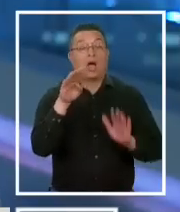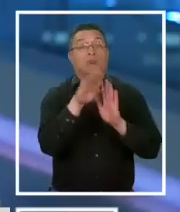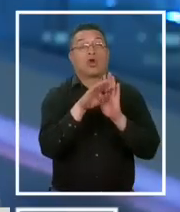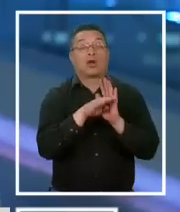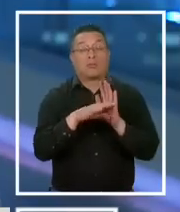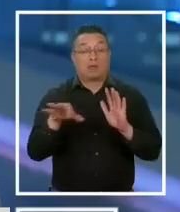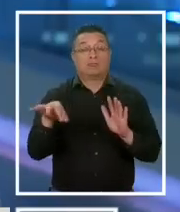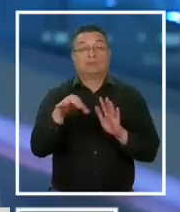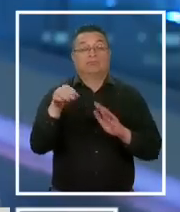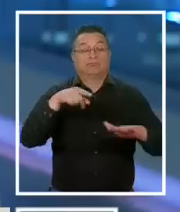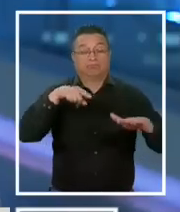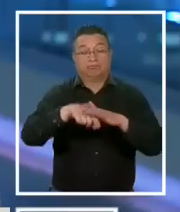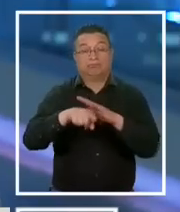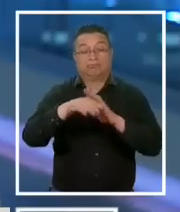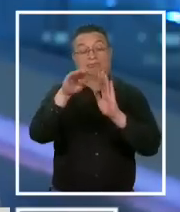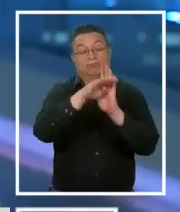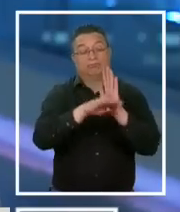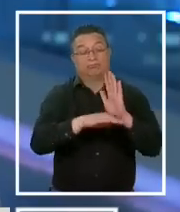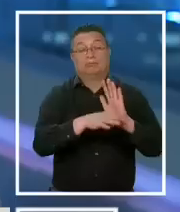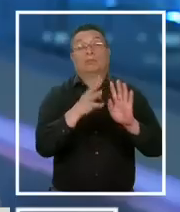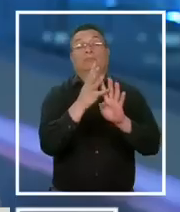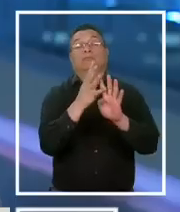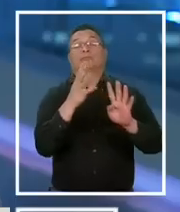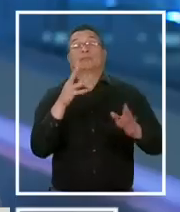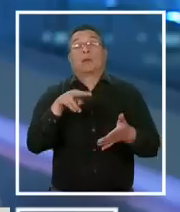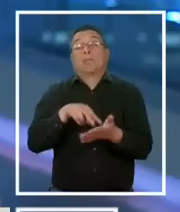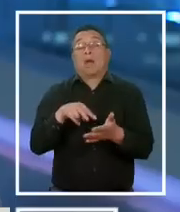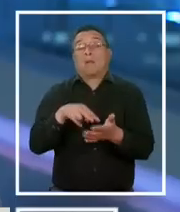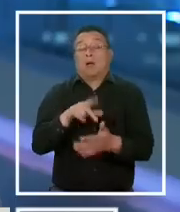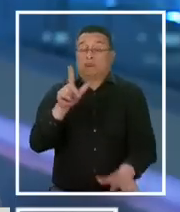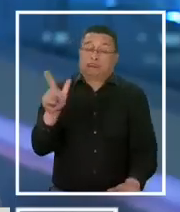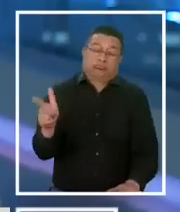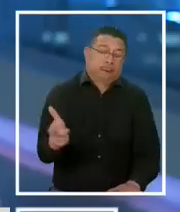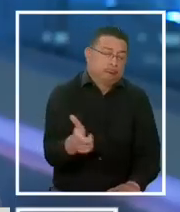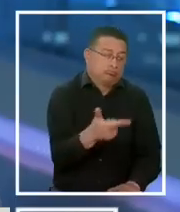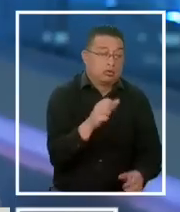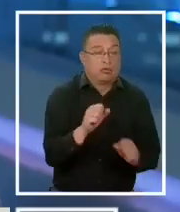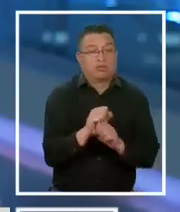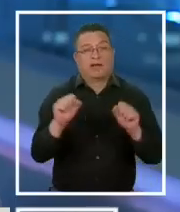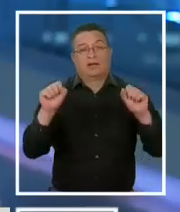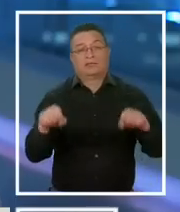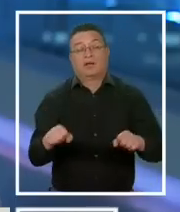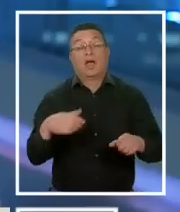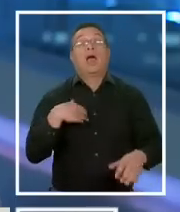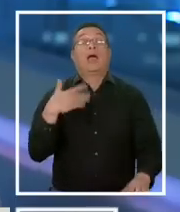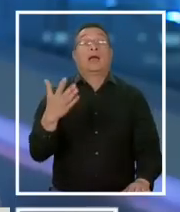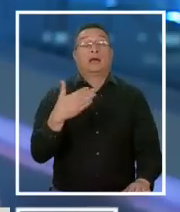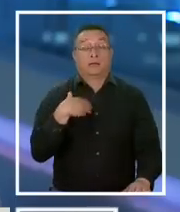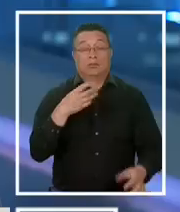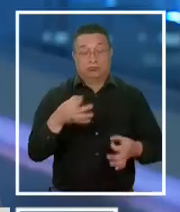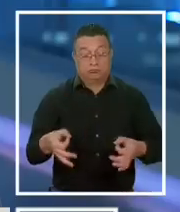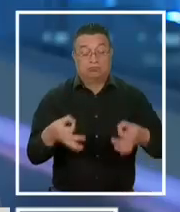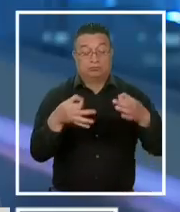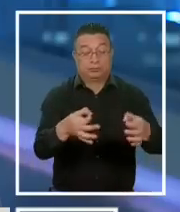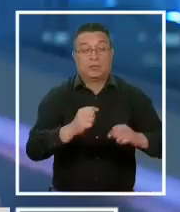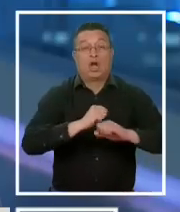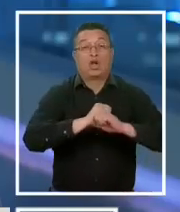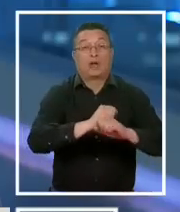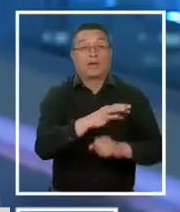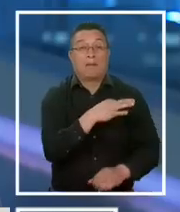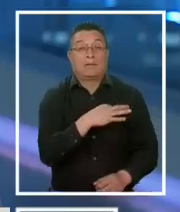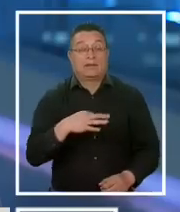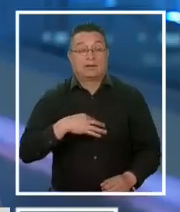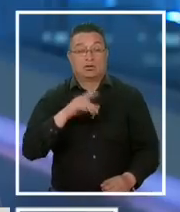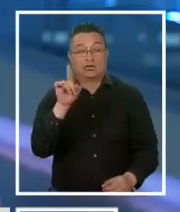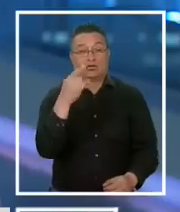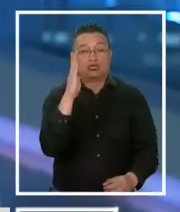ambulatorios de intervención con listas de espera absolutamente inaceptable prueba de ellos que nosotros presentamos un recurso de protección contra el Ministerio de la